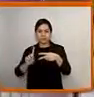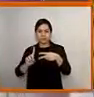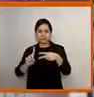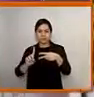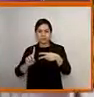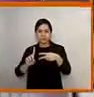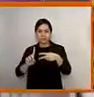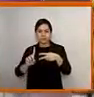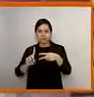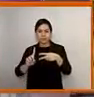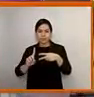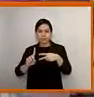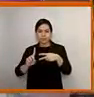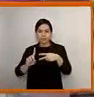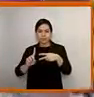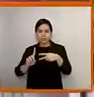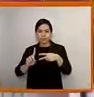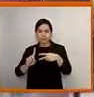segundo dígito.